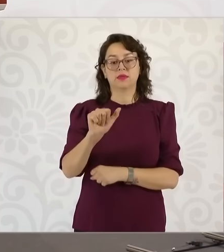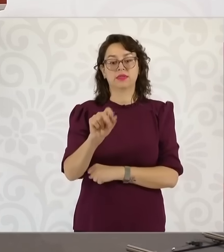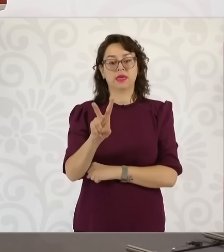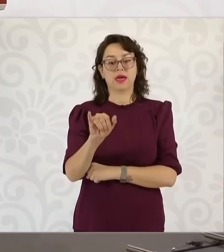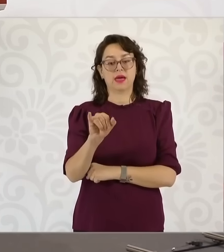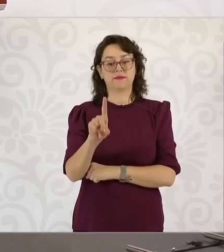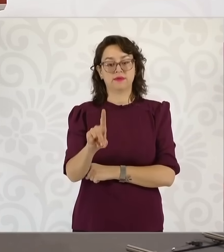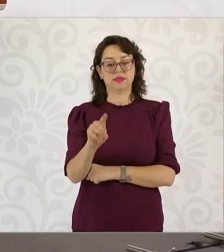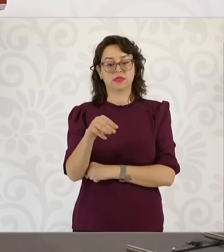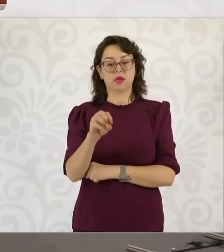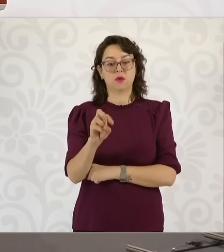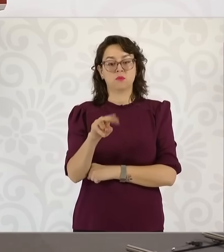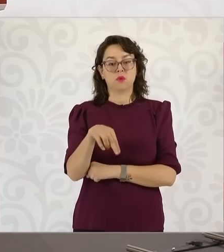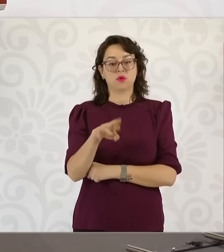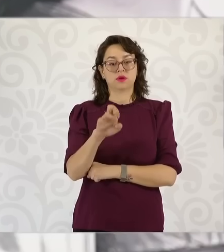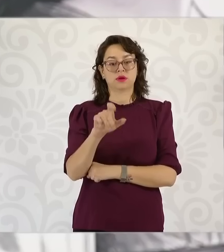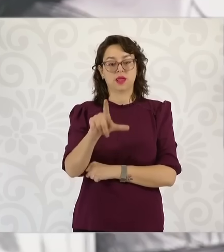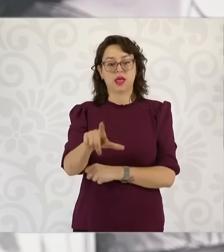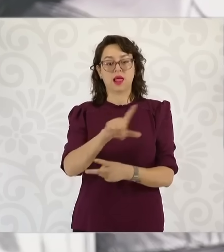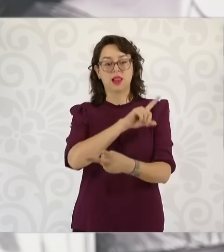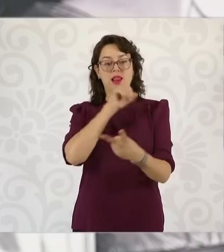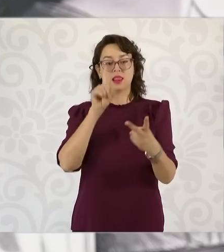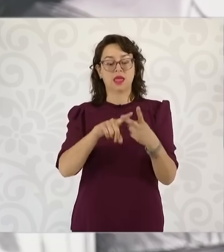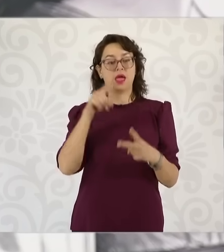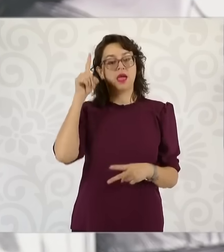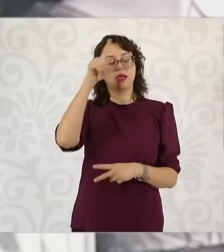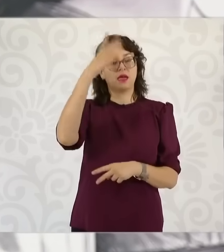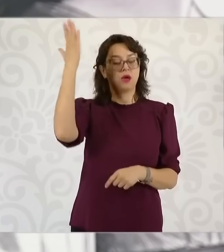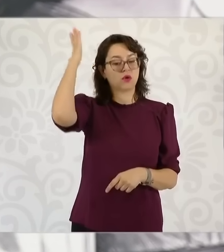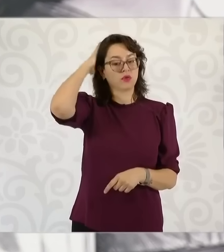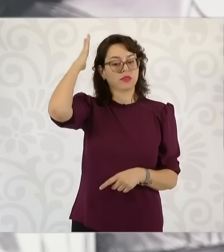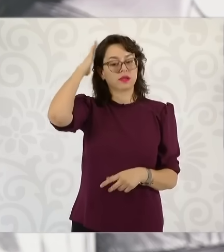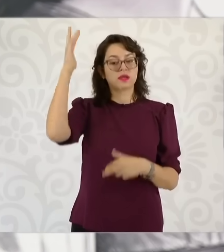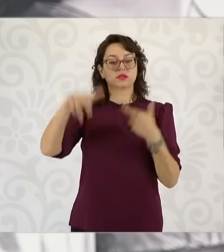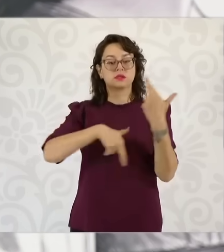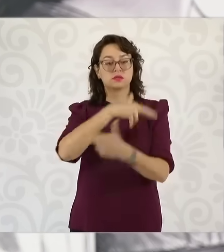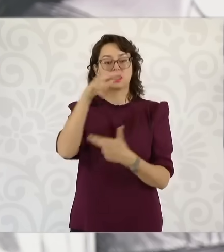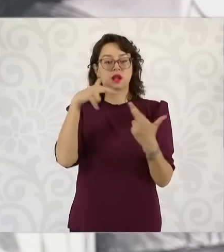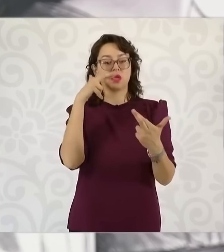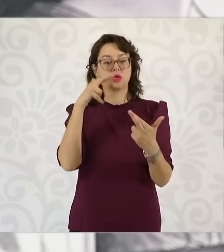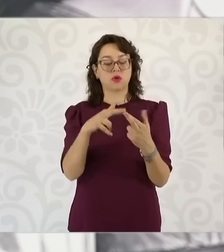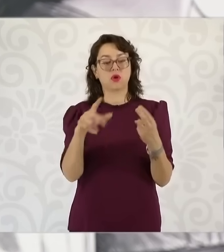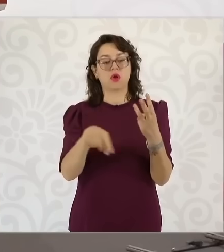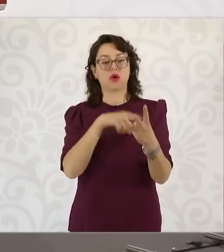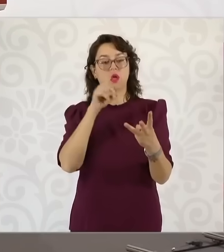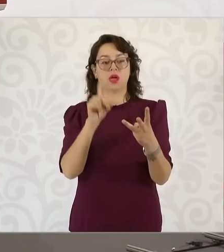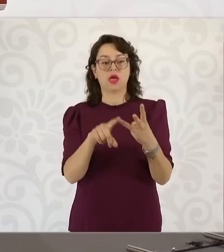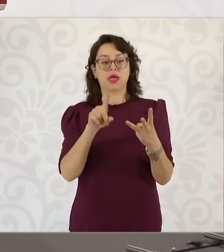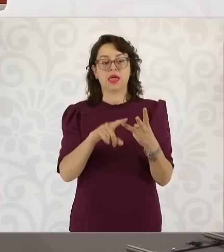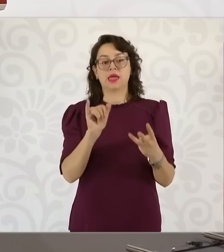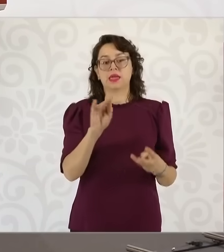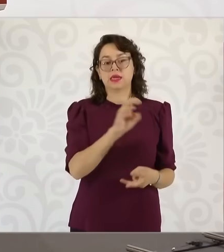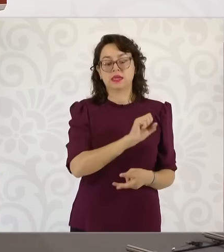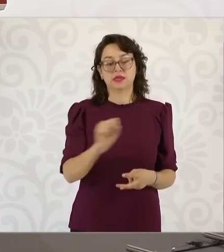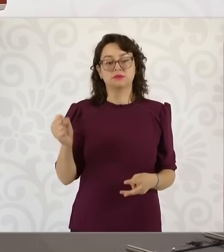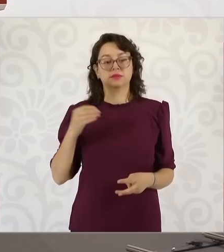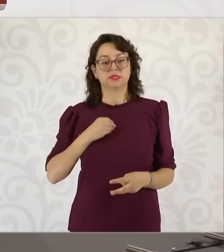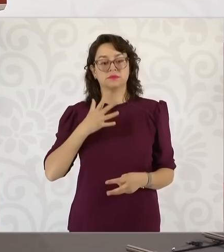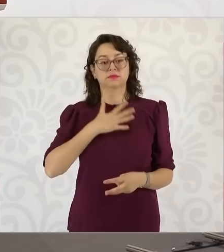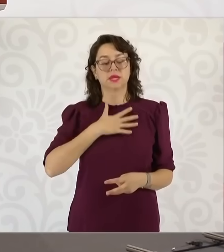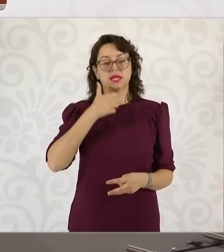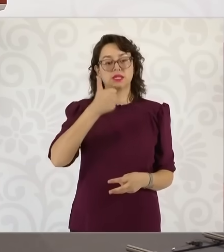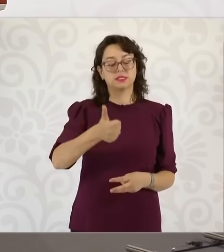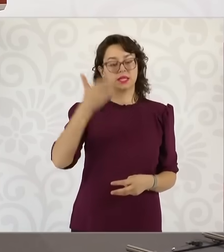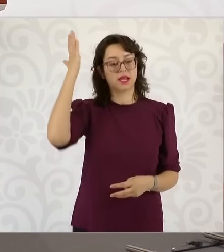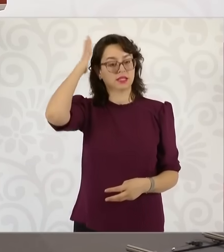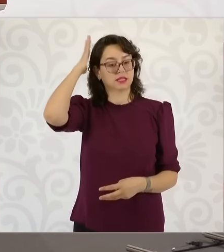Ávila, junto con nuestro titular de la Coordinación Médica Regional y nuestro titular del IMSS Bienestar en el estado